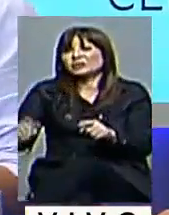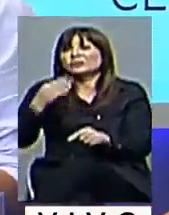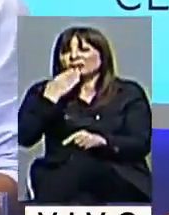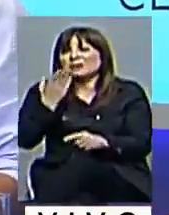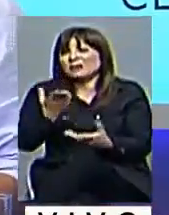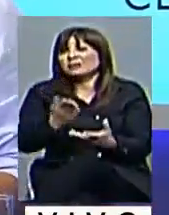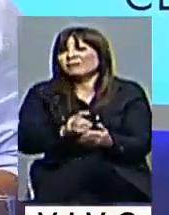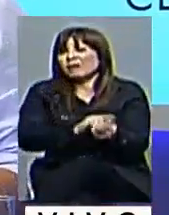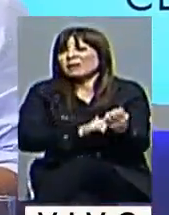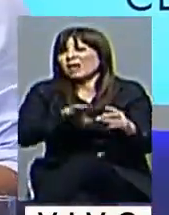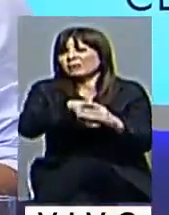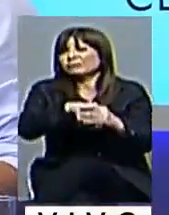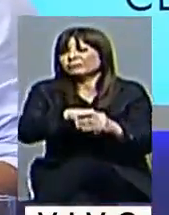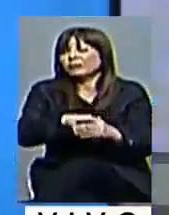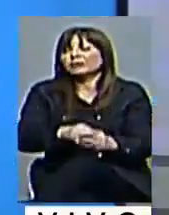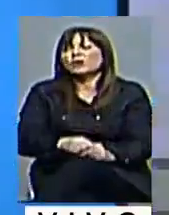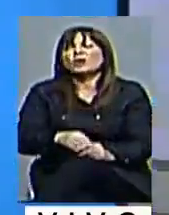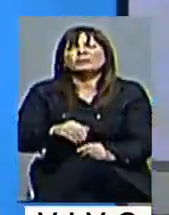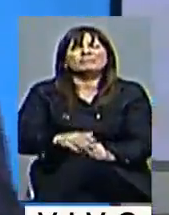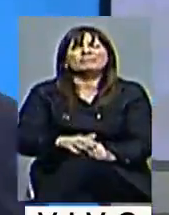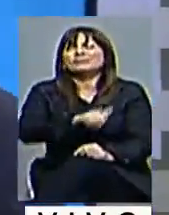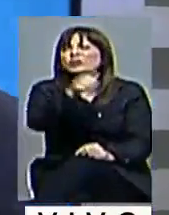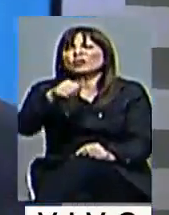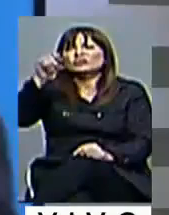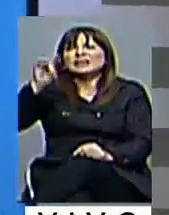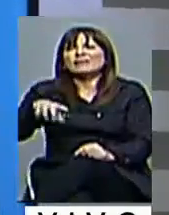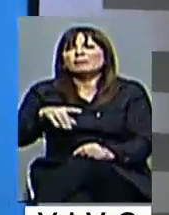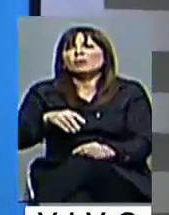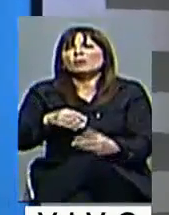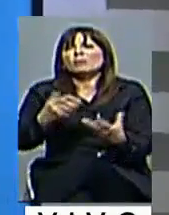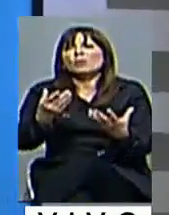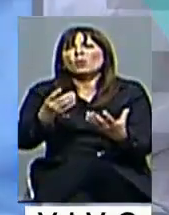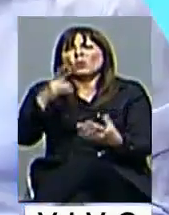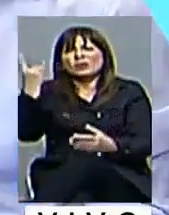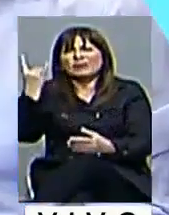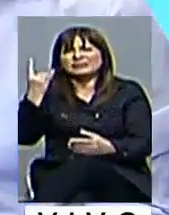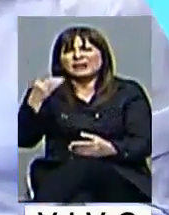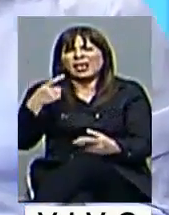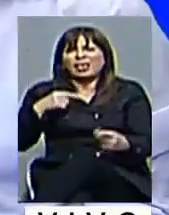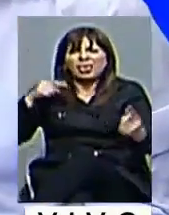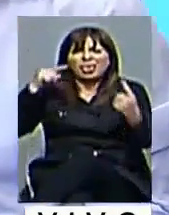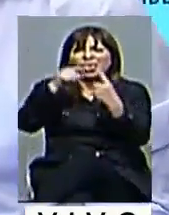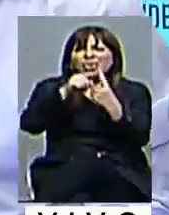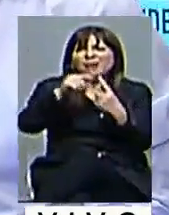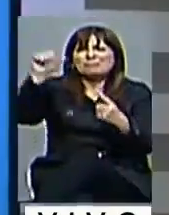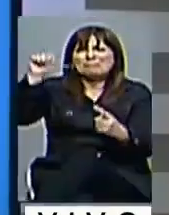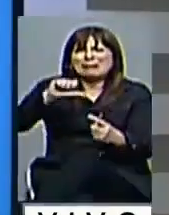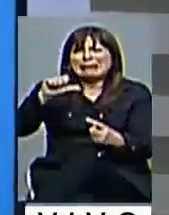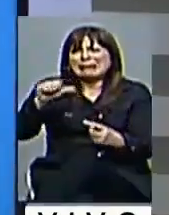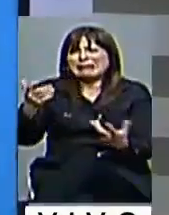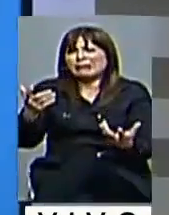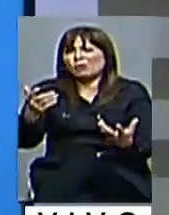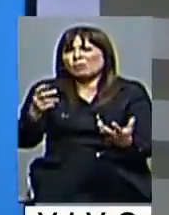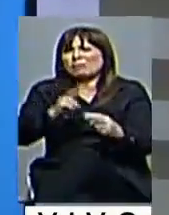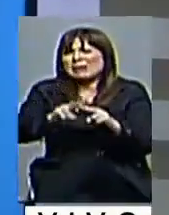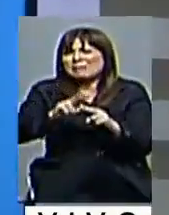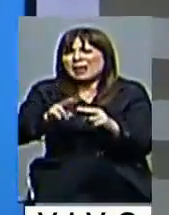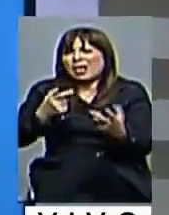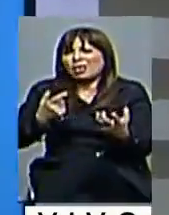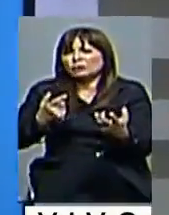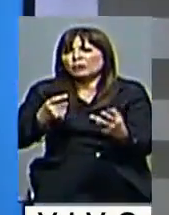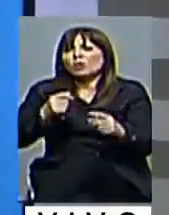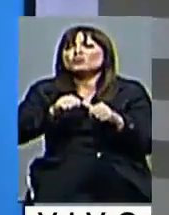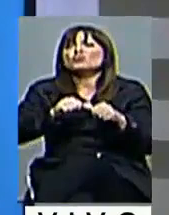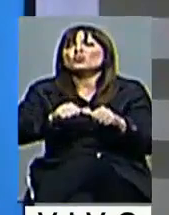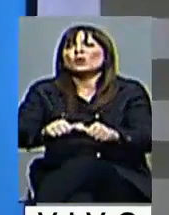Pero muy importante. Todos sabemos que a las universidades muchos estudiantes llegan mal preparados. Que duran un año, ahí hay plata que puso